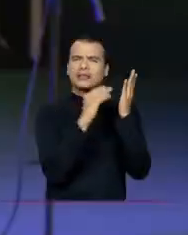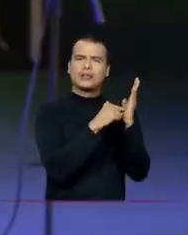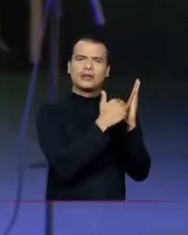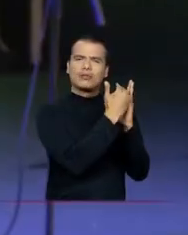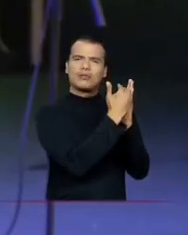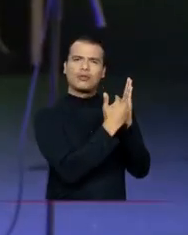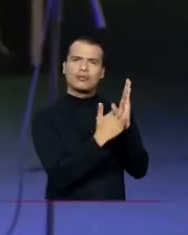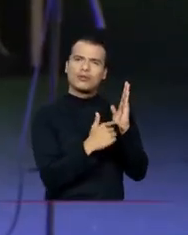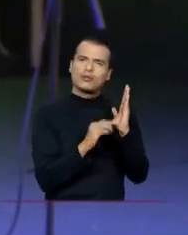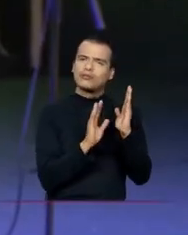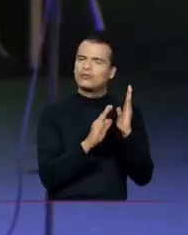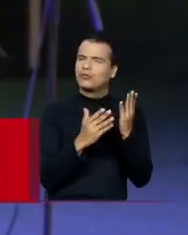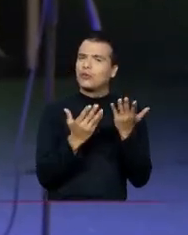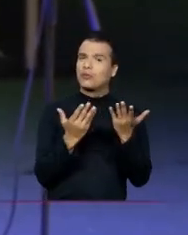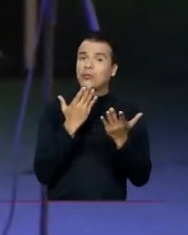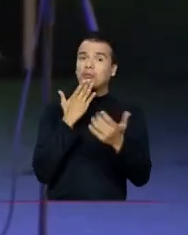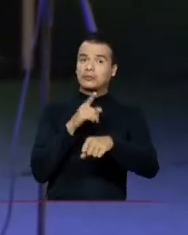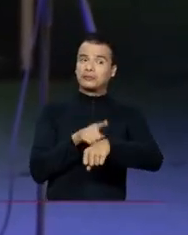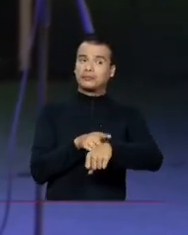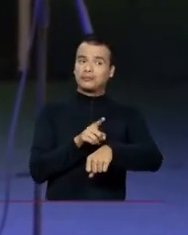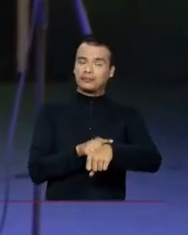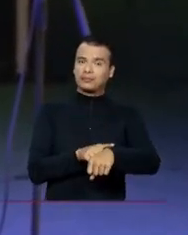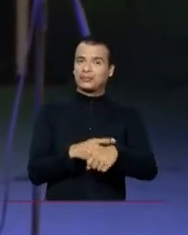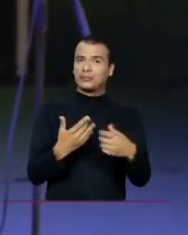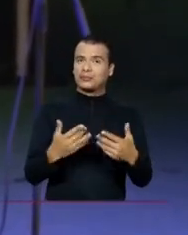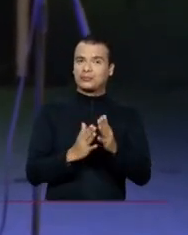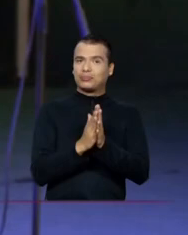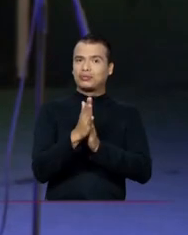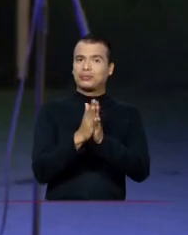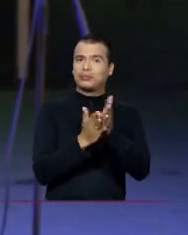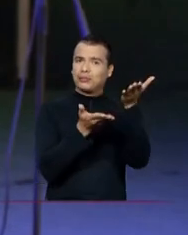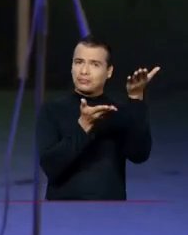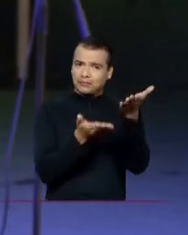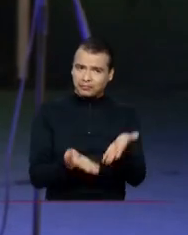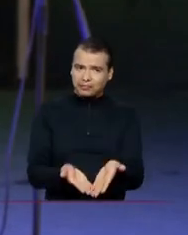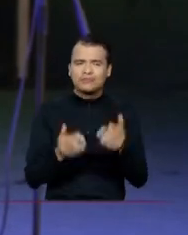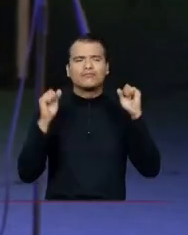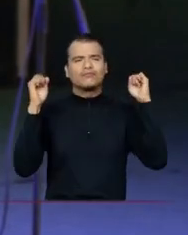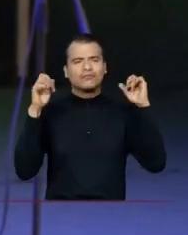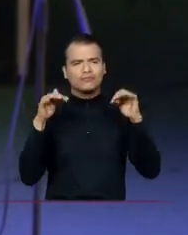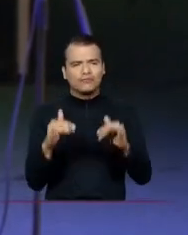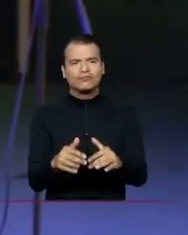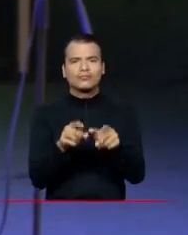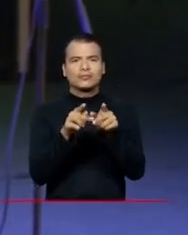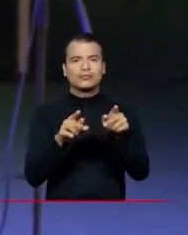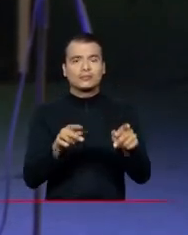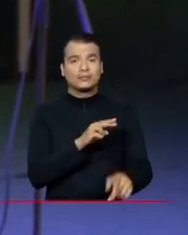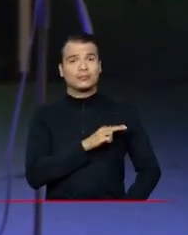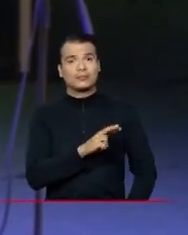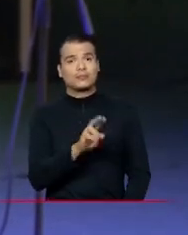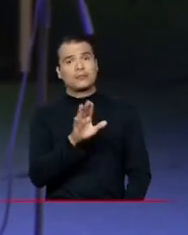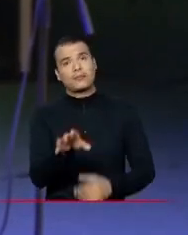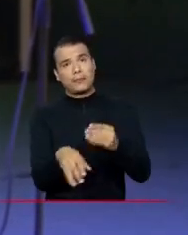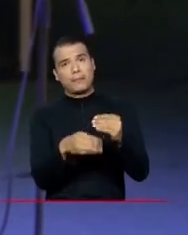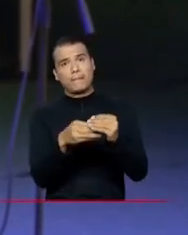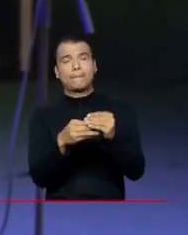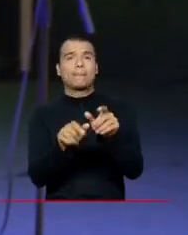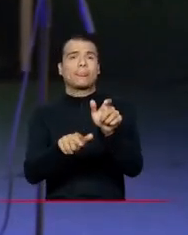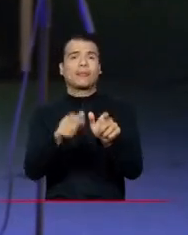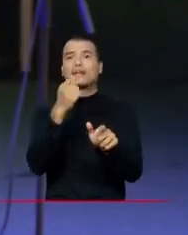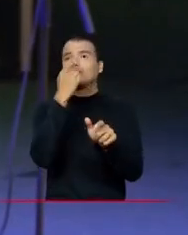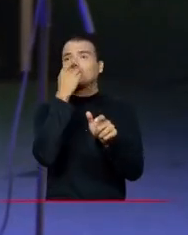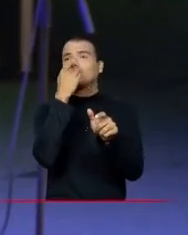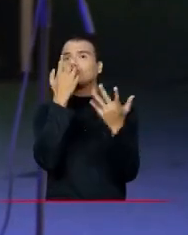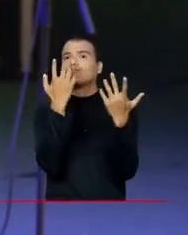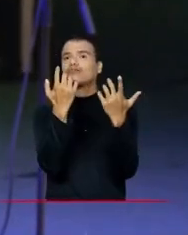nuestro festival, aún están a tiempo, los invitamos, queremos recibir con los brazos abiertos a todos los vallecaucanos y por supuesto también a los turistas para